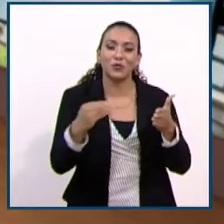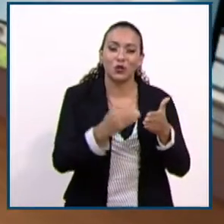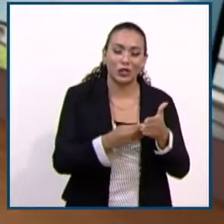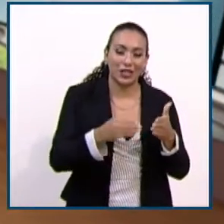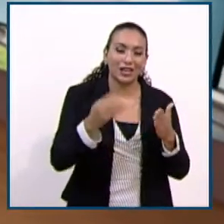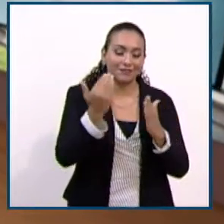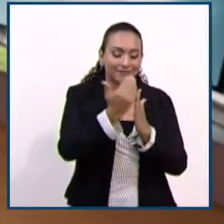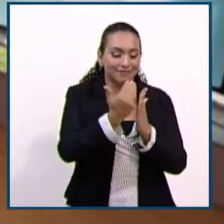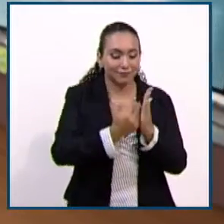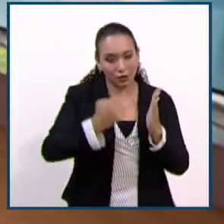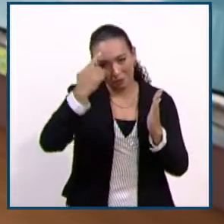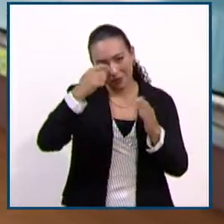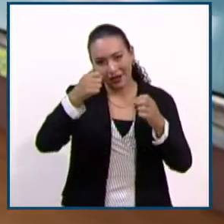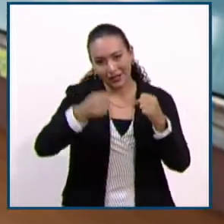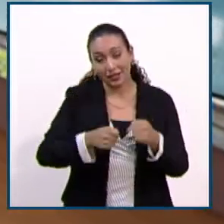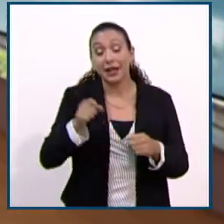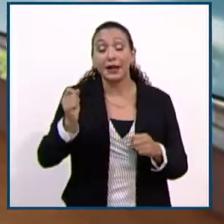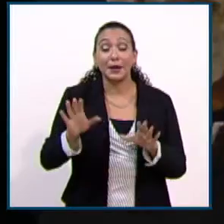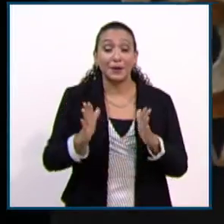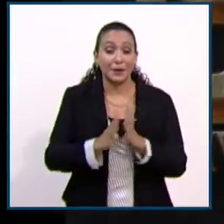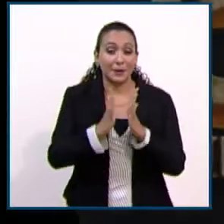ministro Javier Lainez Potisek.